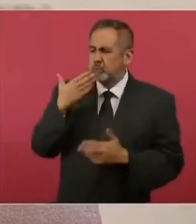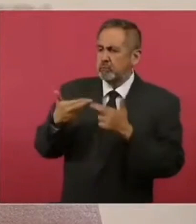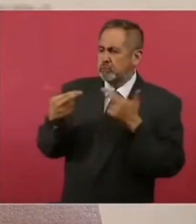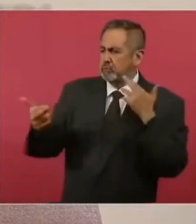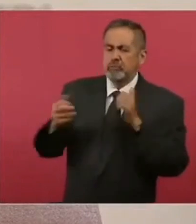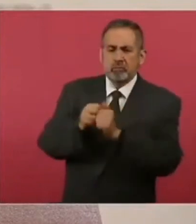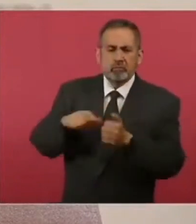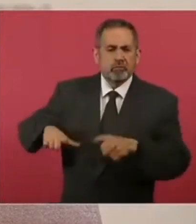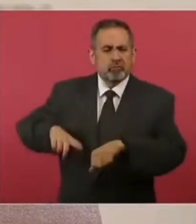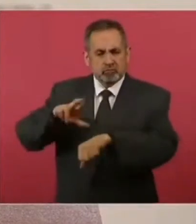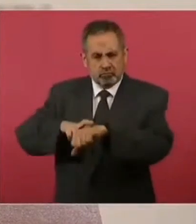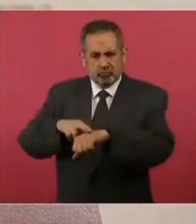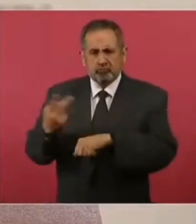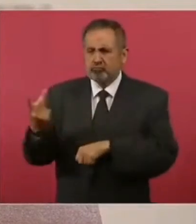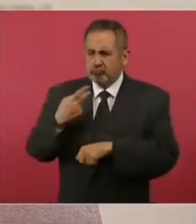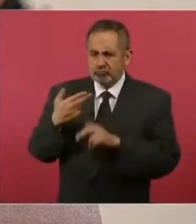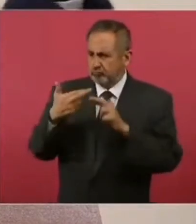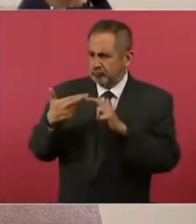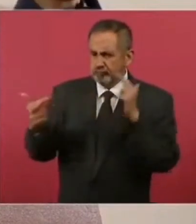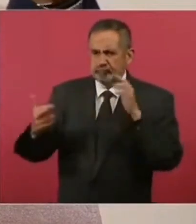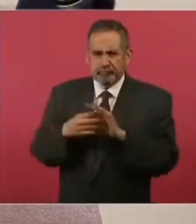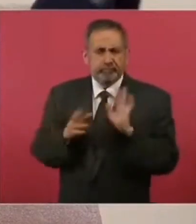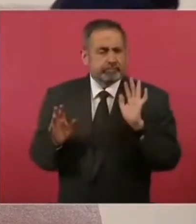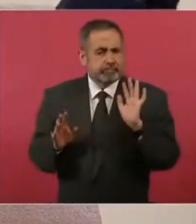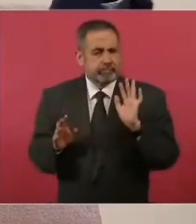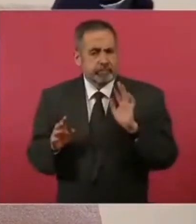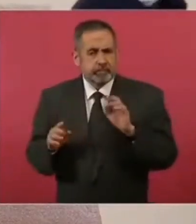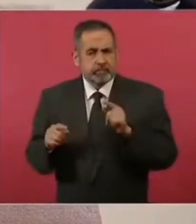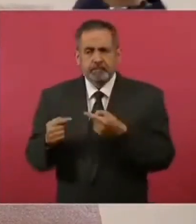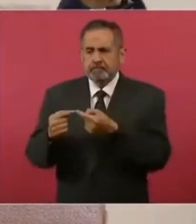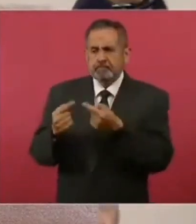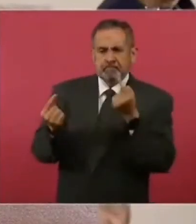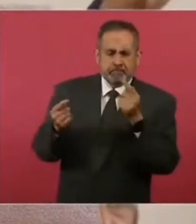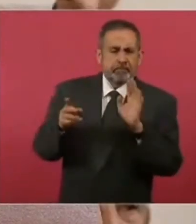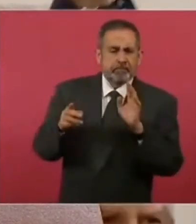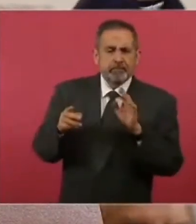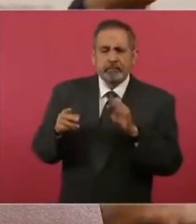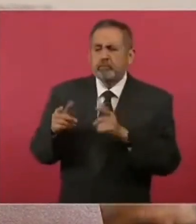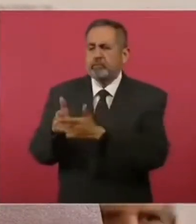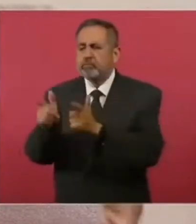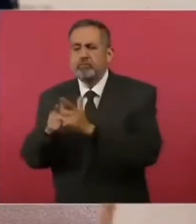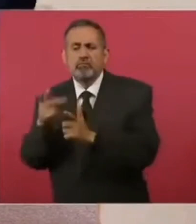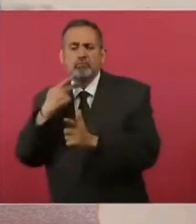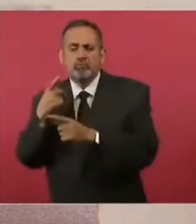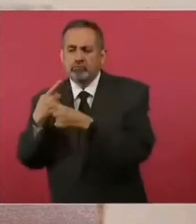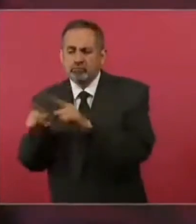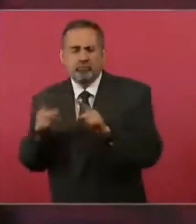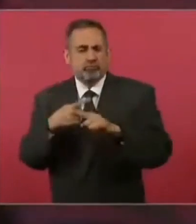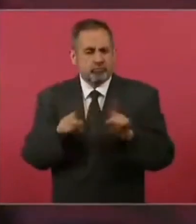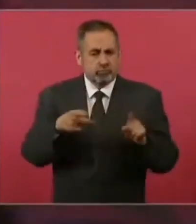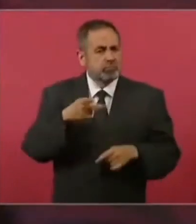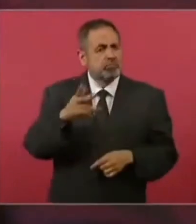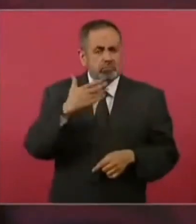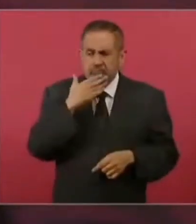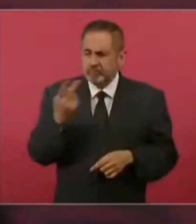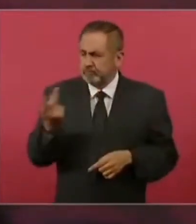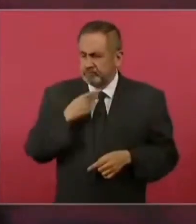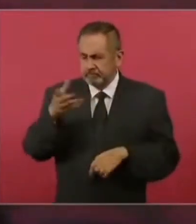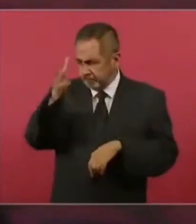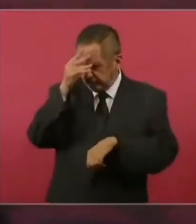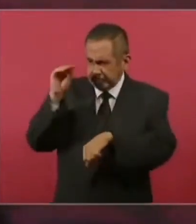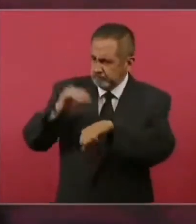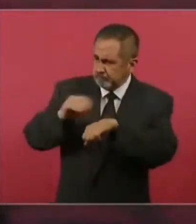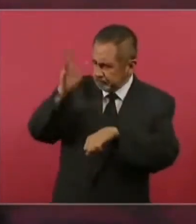el gobernador. Somos de movimientos distintos, pero tenemos que ponernos de